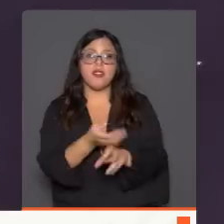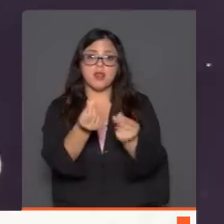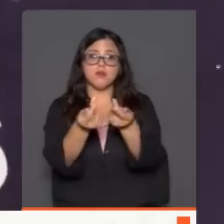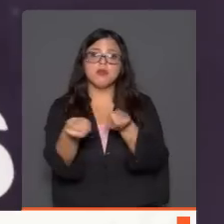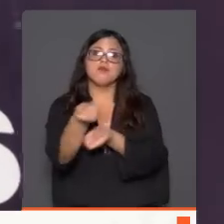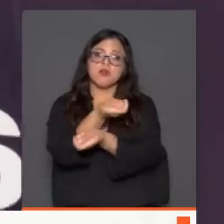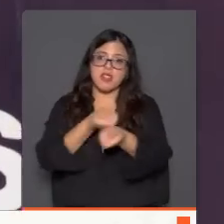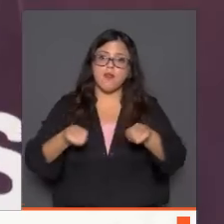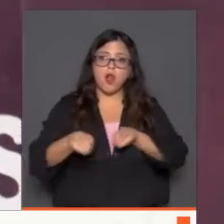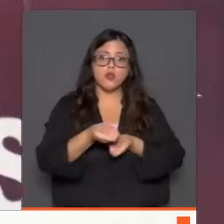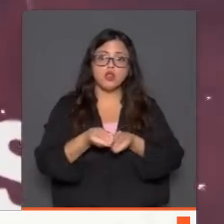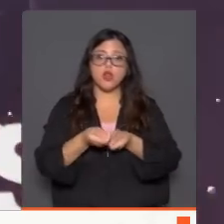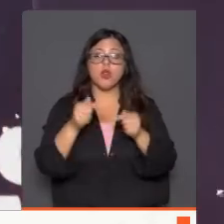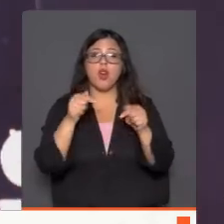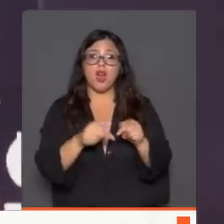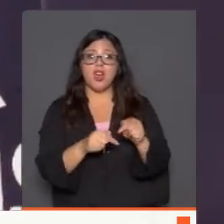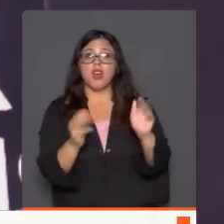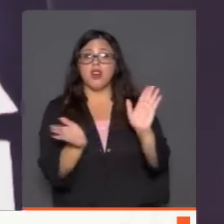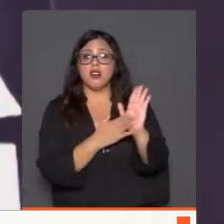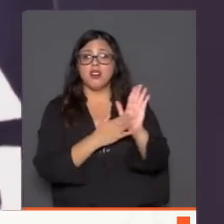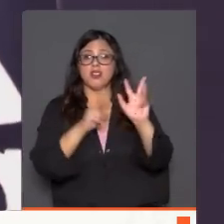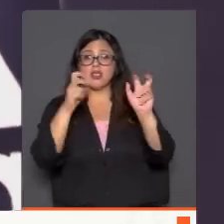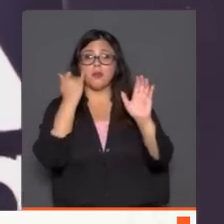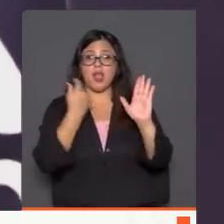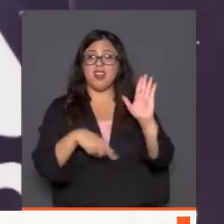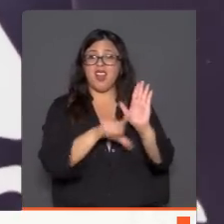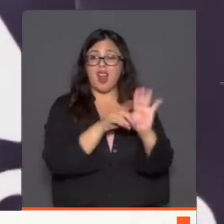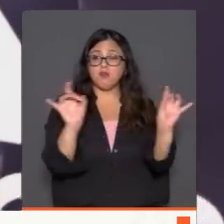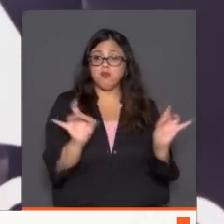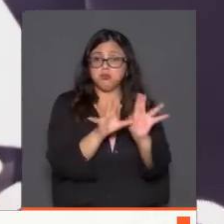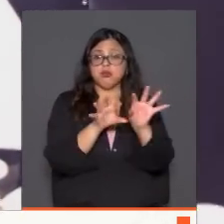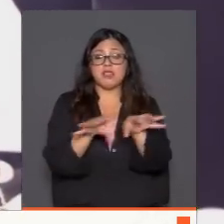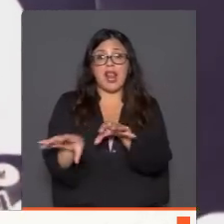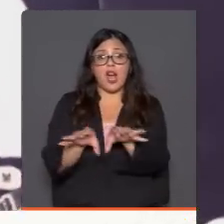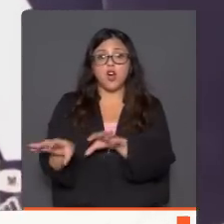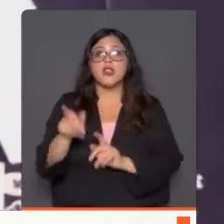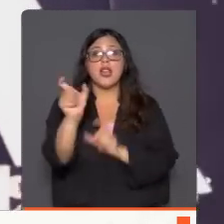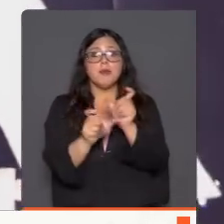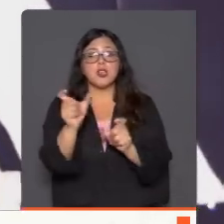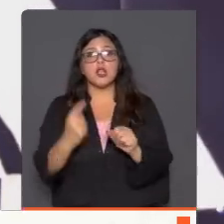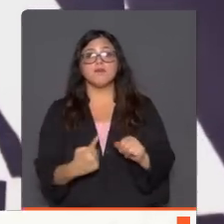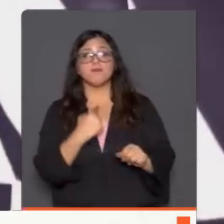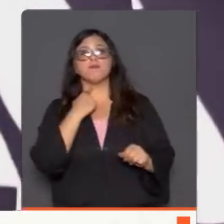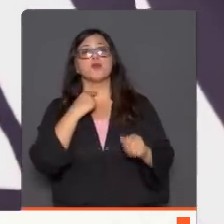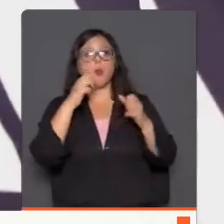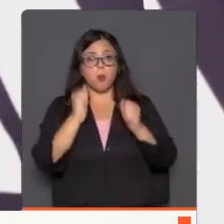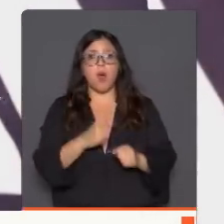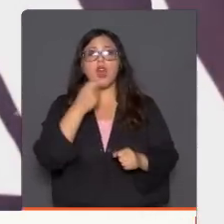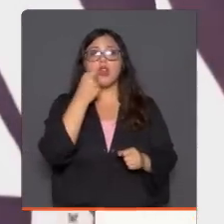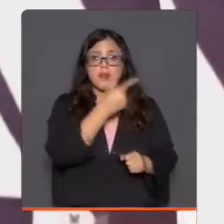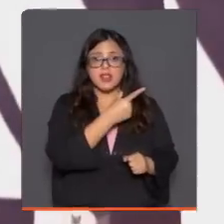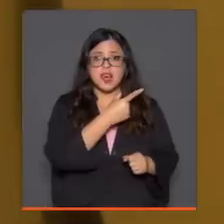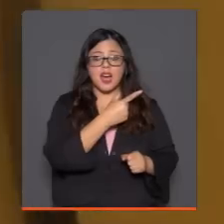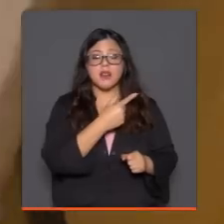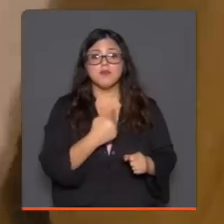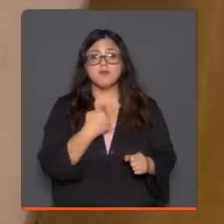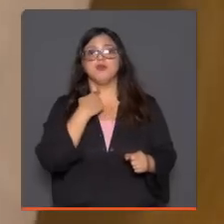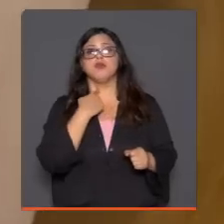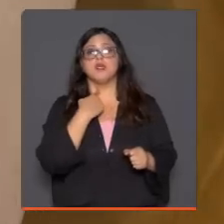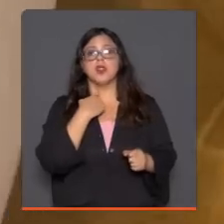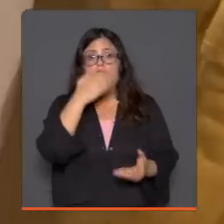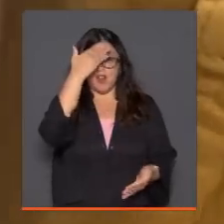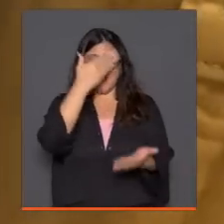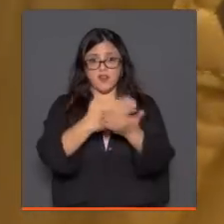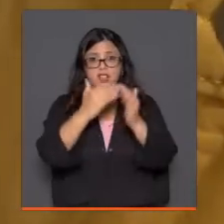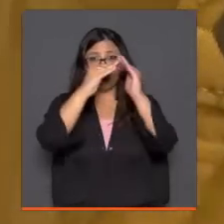dinero. De comprobarse la irregularidad de los productos, los consumidores afectados podrían demandar por daños o perjuicios ante